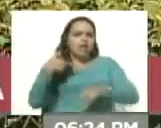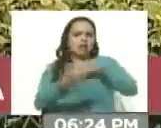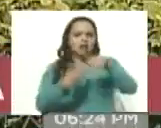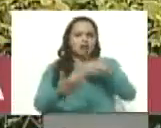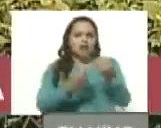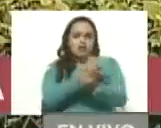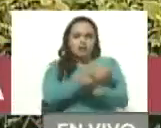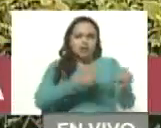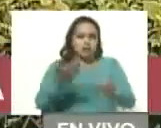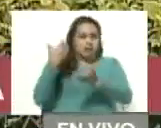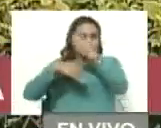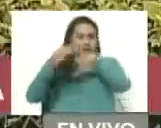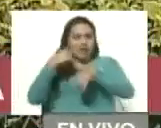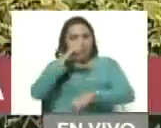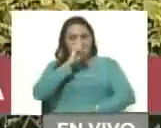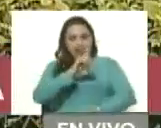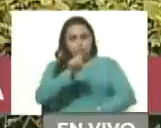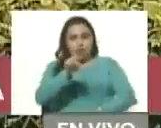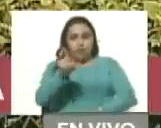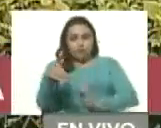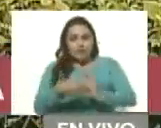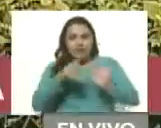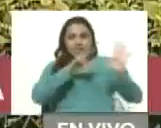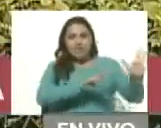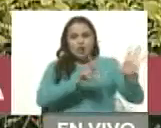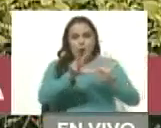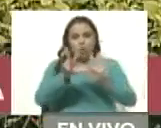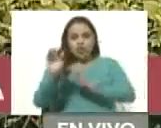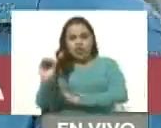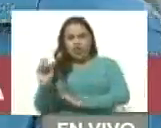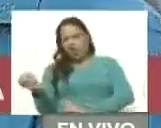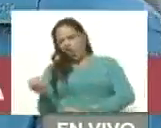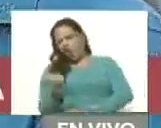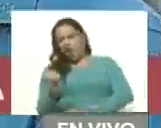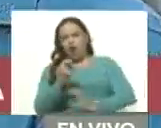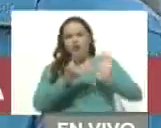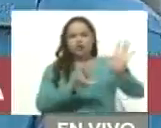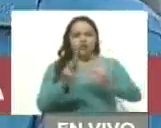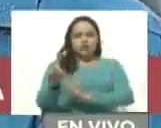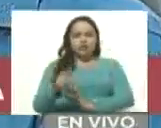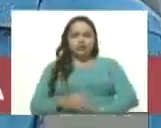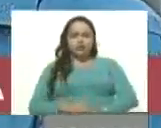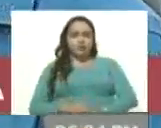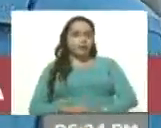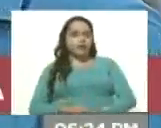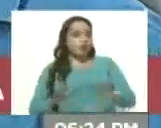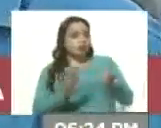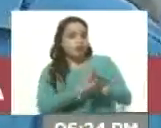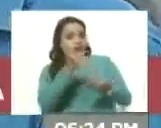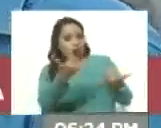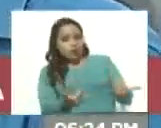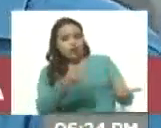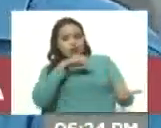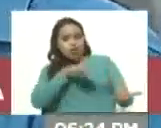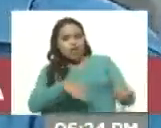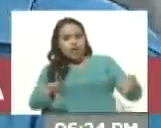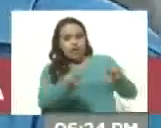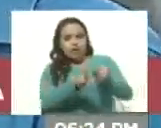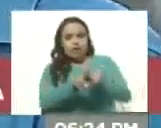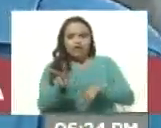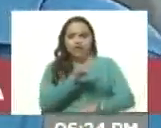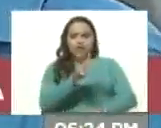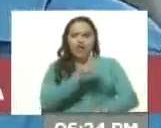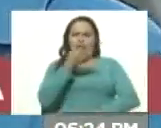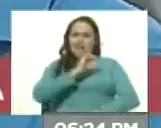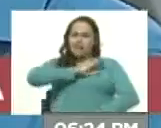amaru en 1780 81 por ejemplo en el caso de este episodio histórico al igual que ocurrido con venezuela ha habido